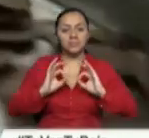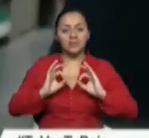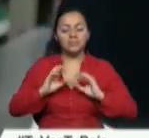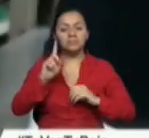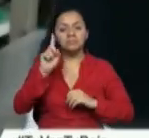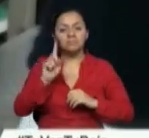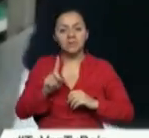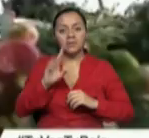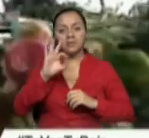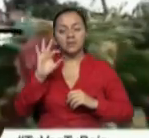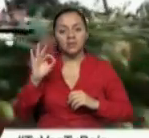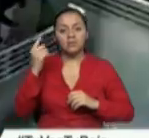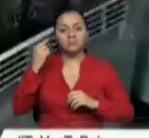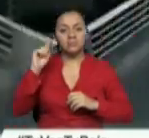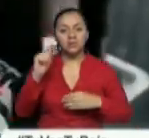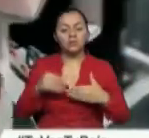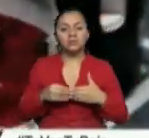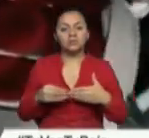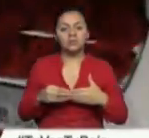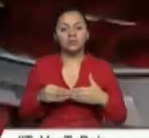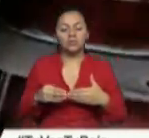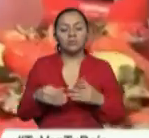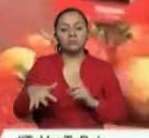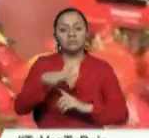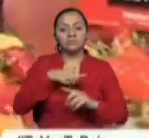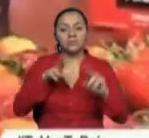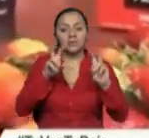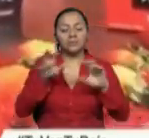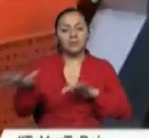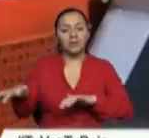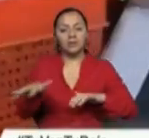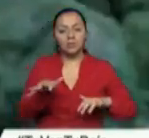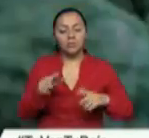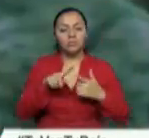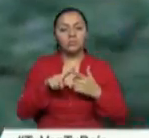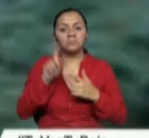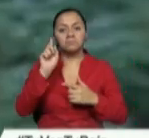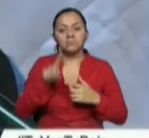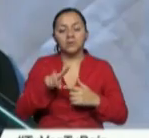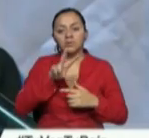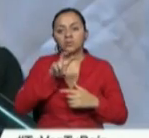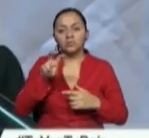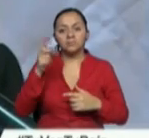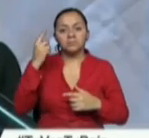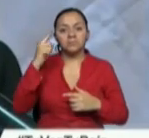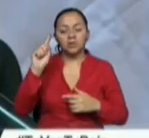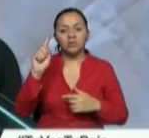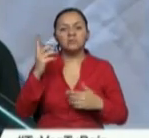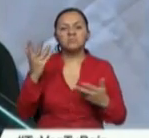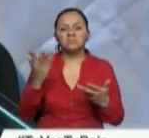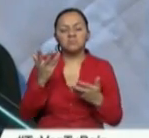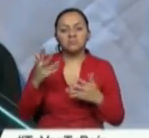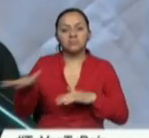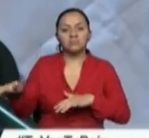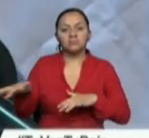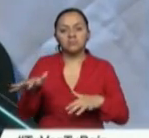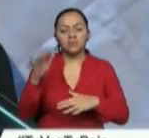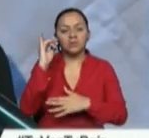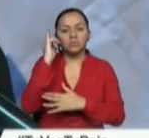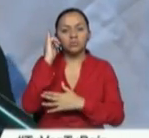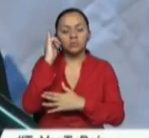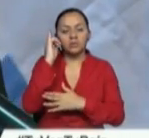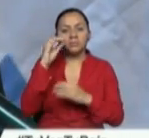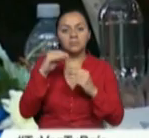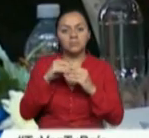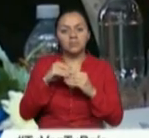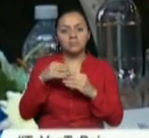de 1500 millones de dólares en el ámbito agrícola y 1200 millones de dólares en el ámbito industrial